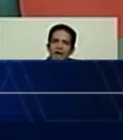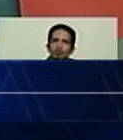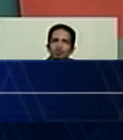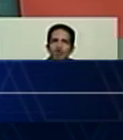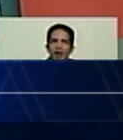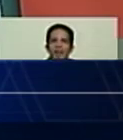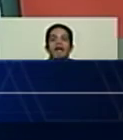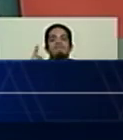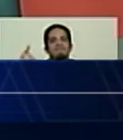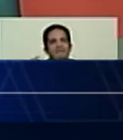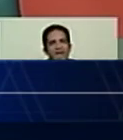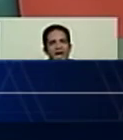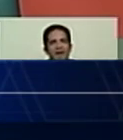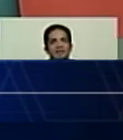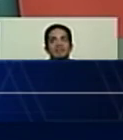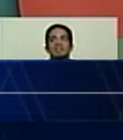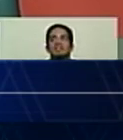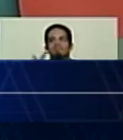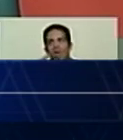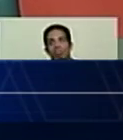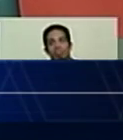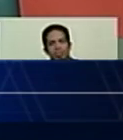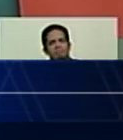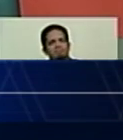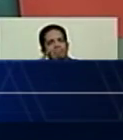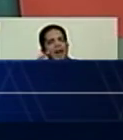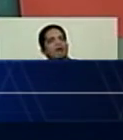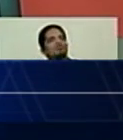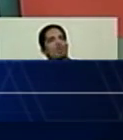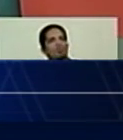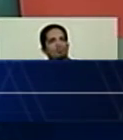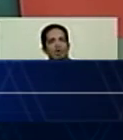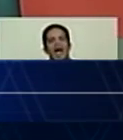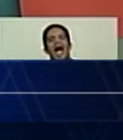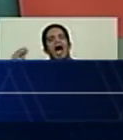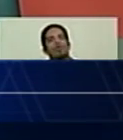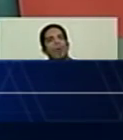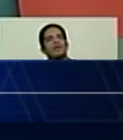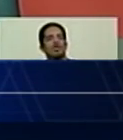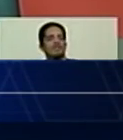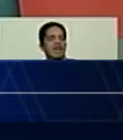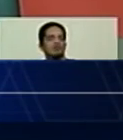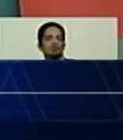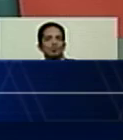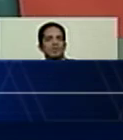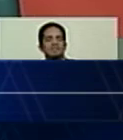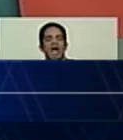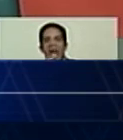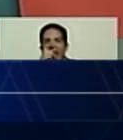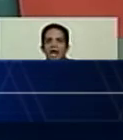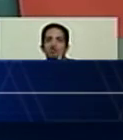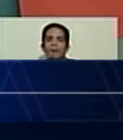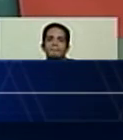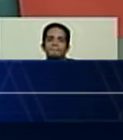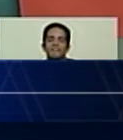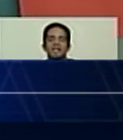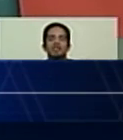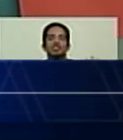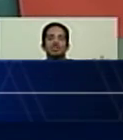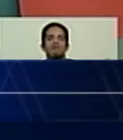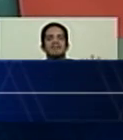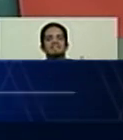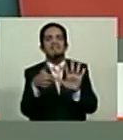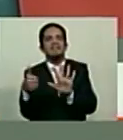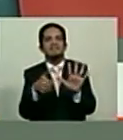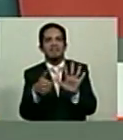que existe para resolver este contencioso territorial, como lo es el Acuerdo de Ginebra de 1966. Así que es